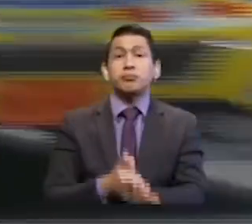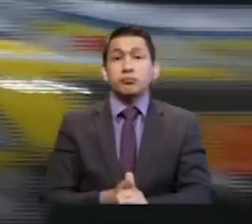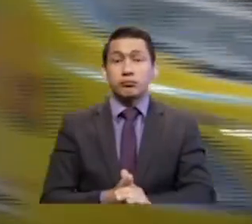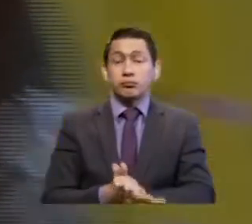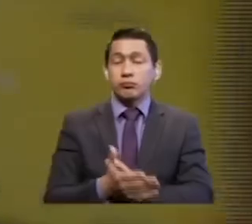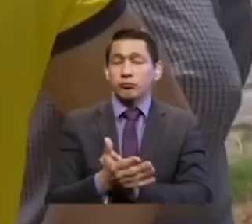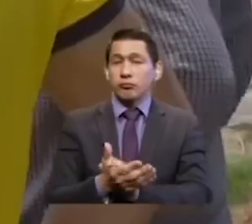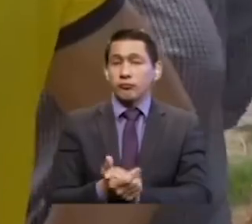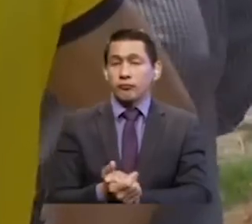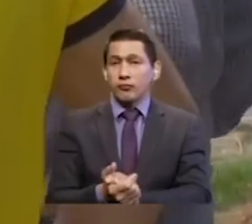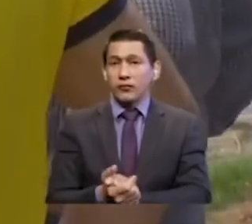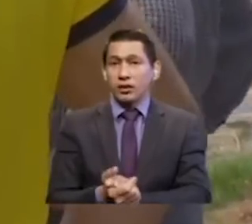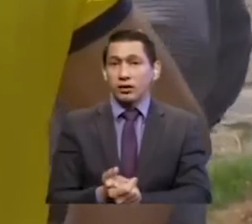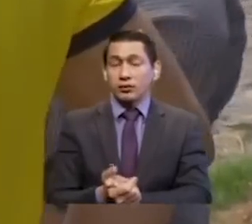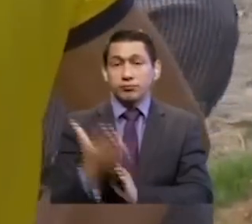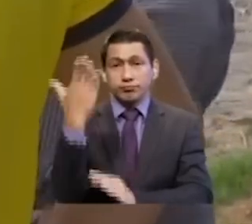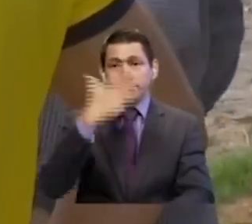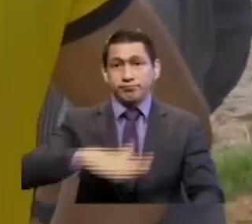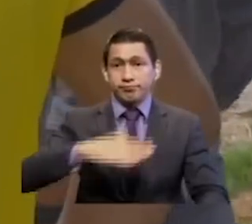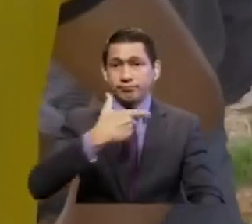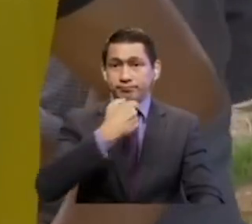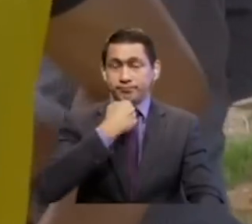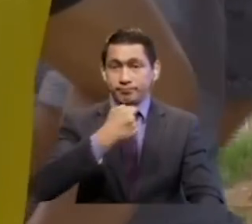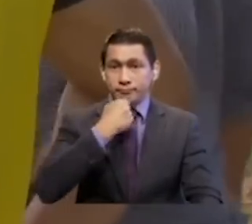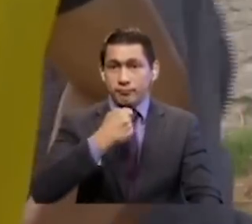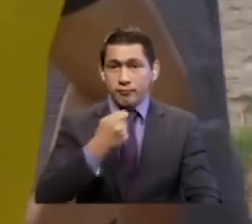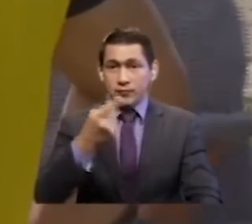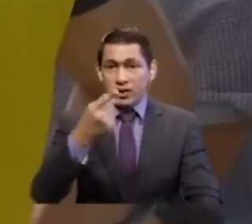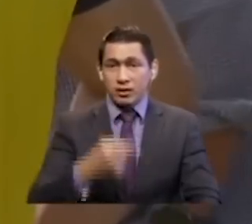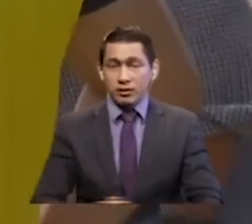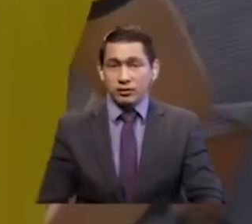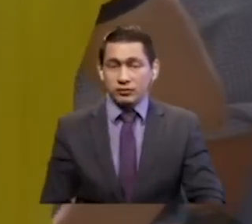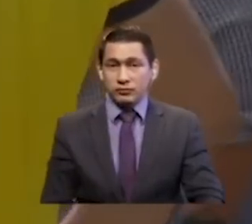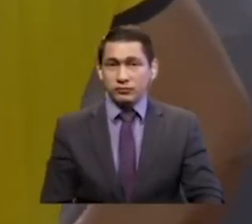no sancionan. Vanessa Filella, TC Televisión.